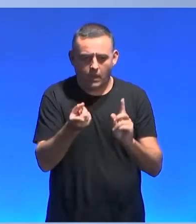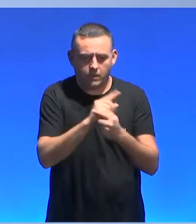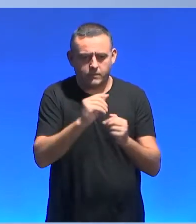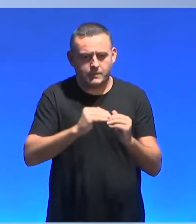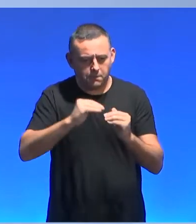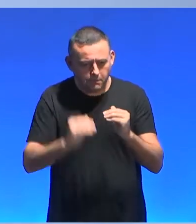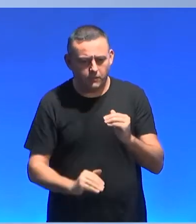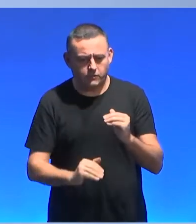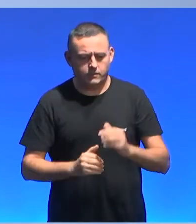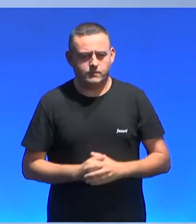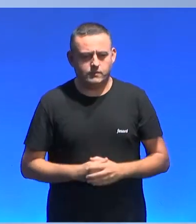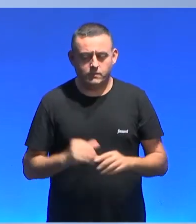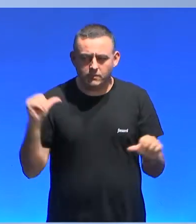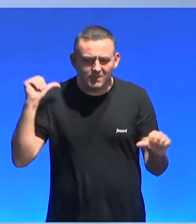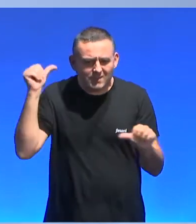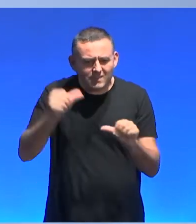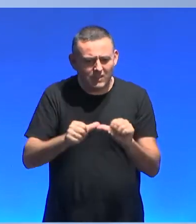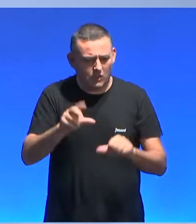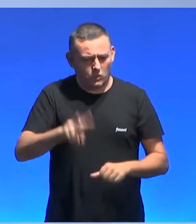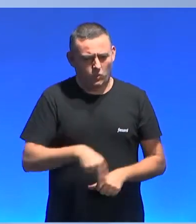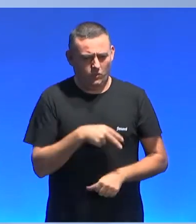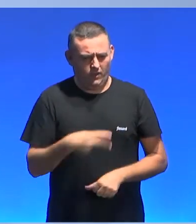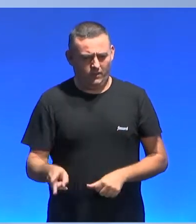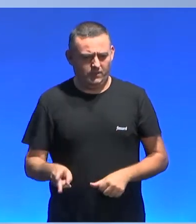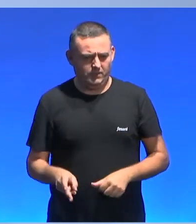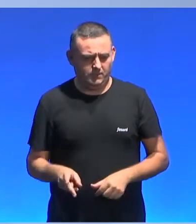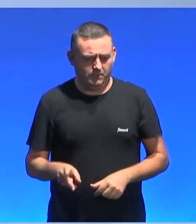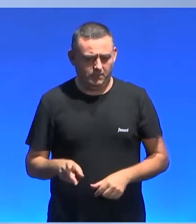Repito, esto me da vergüenza.